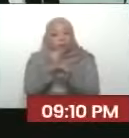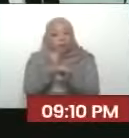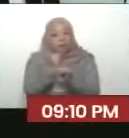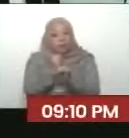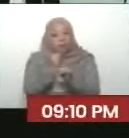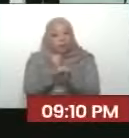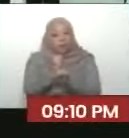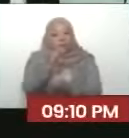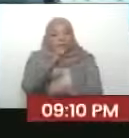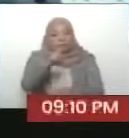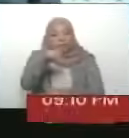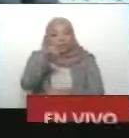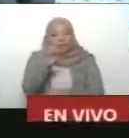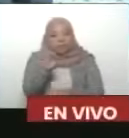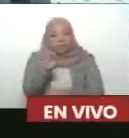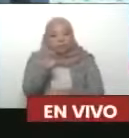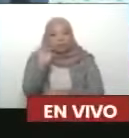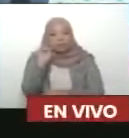¿Correcto?